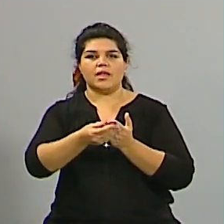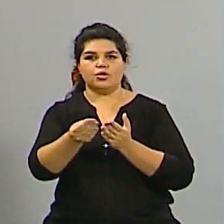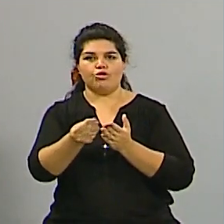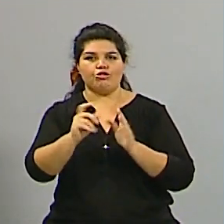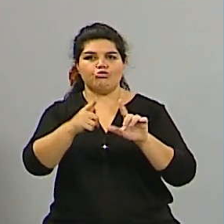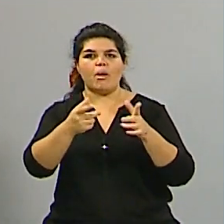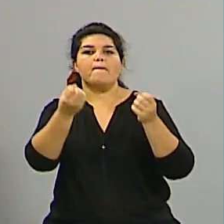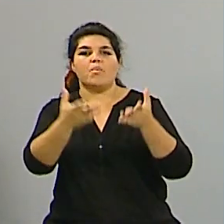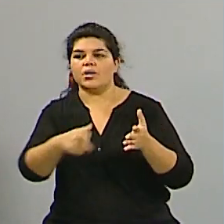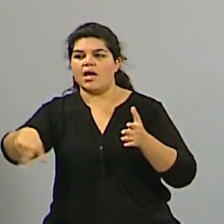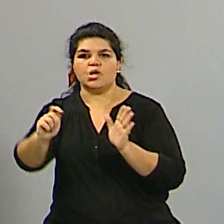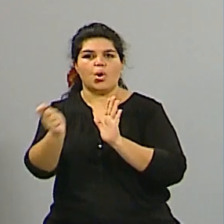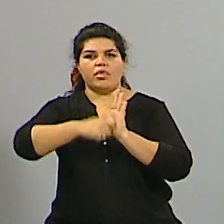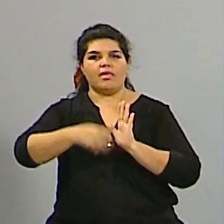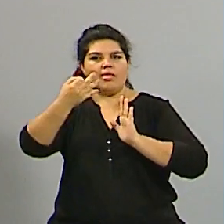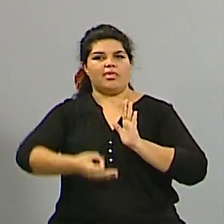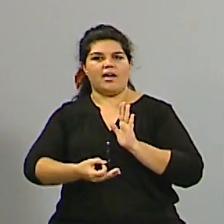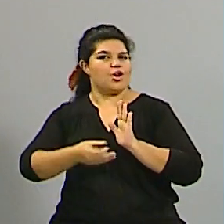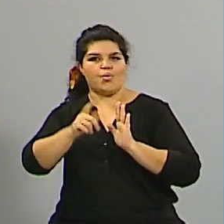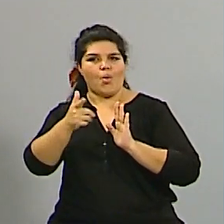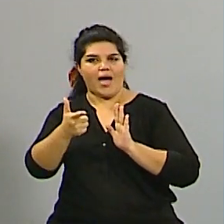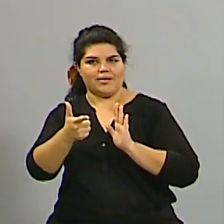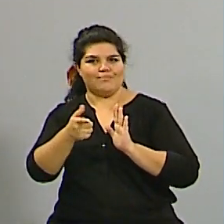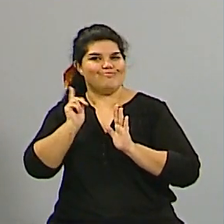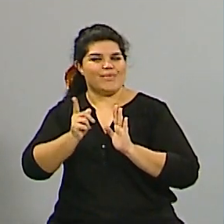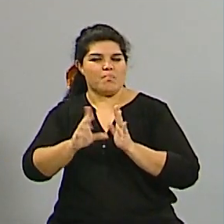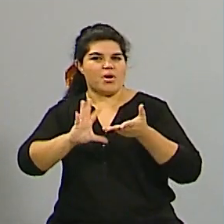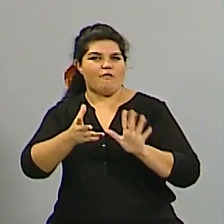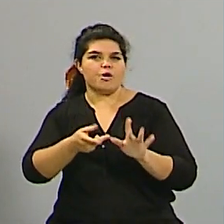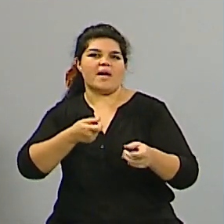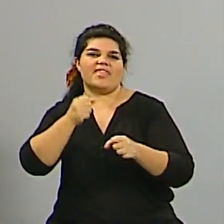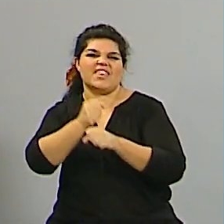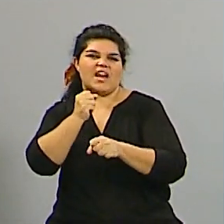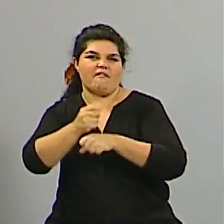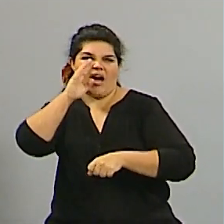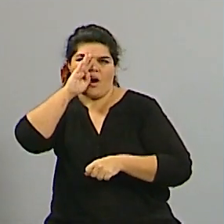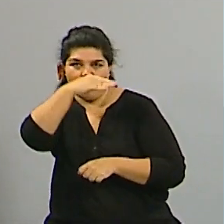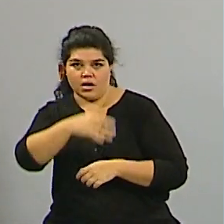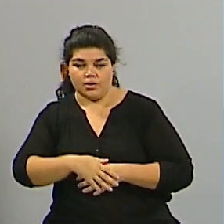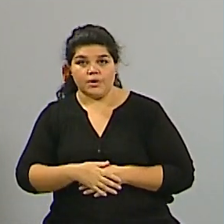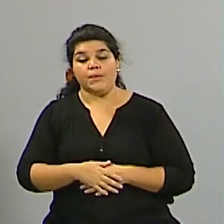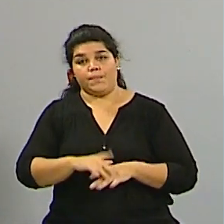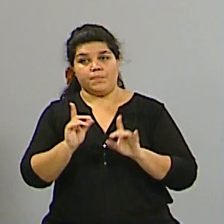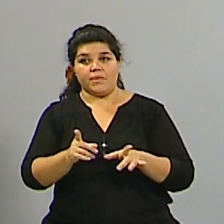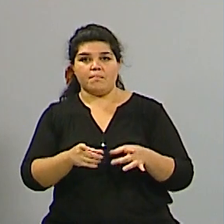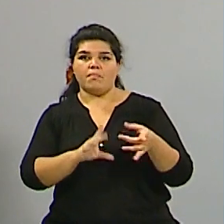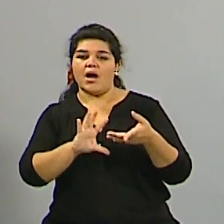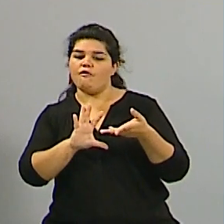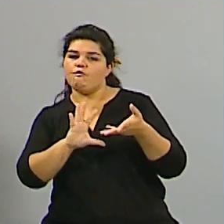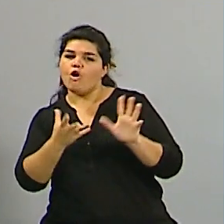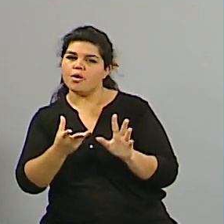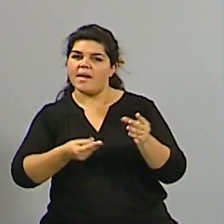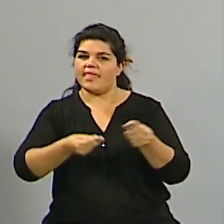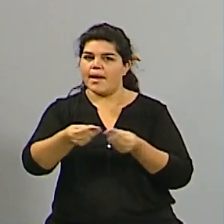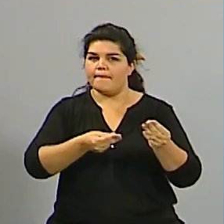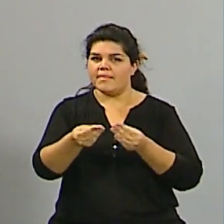una cuestión. El segundo elemento tiene que ver con lo que charlábamos recién, que son modelos de empresa que también otro de los pilares que